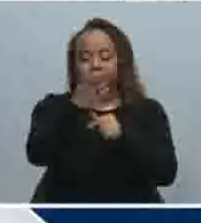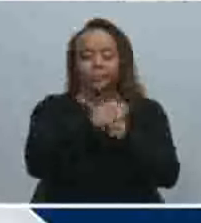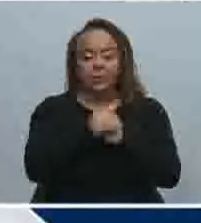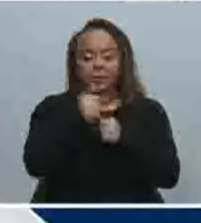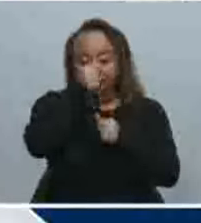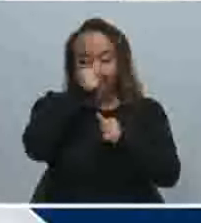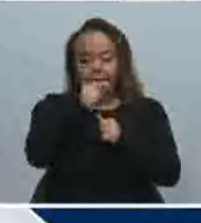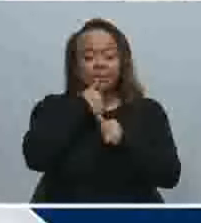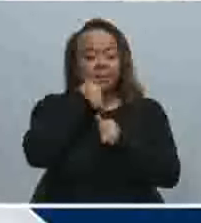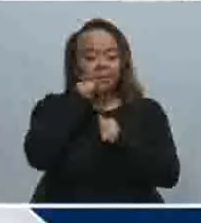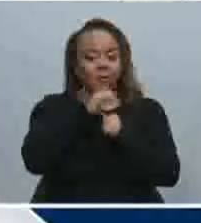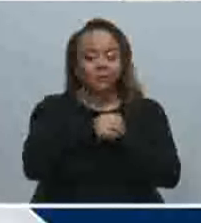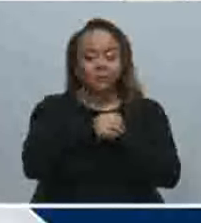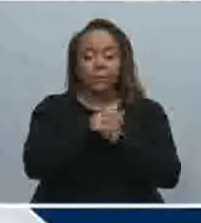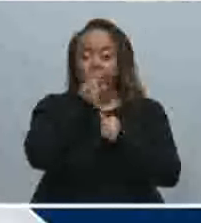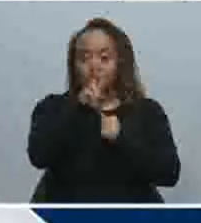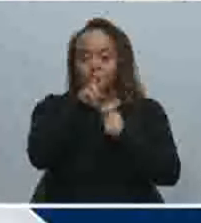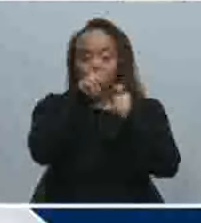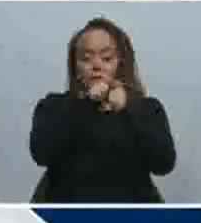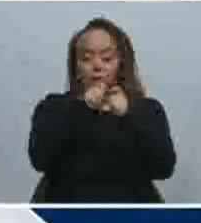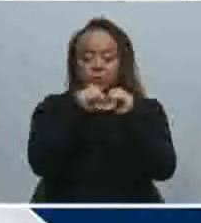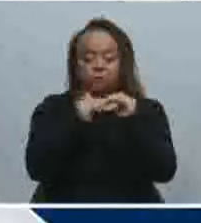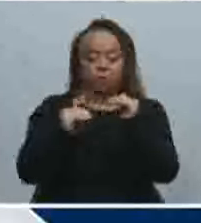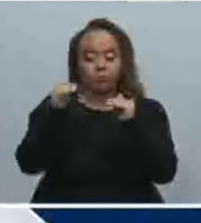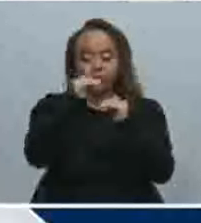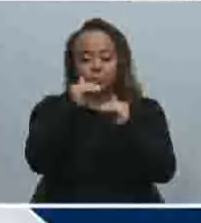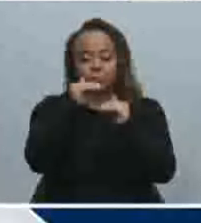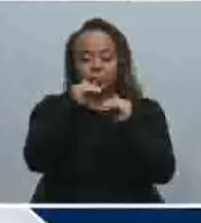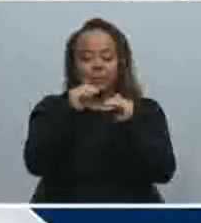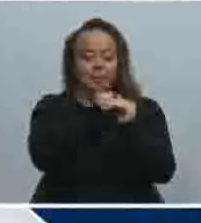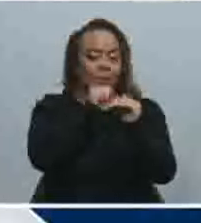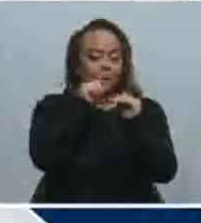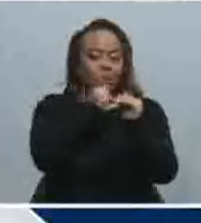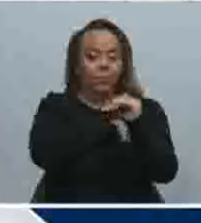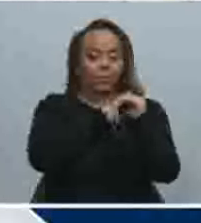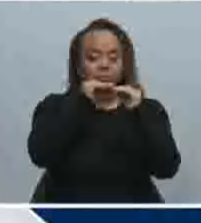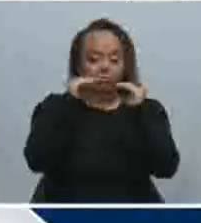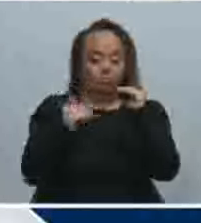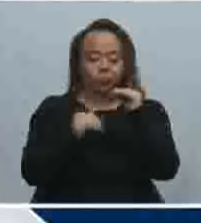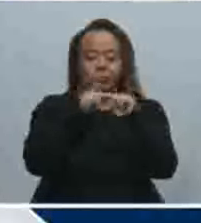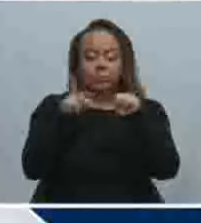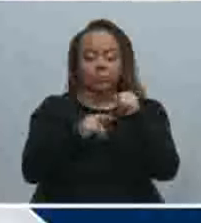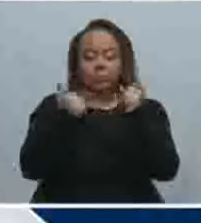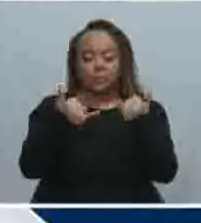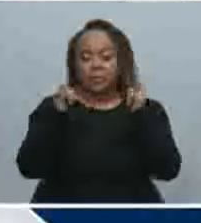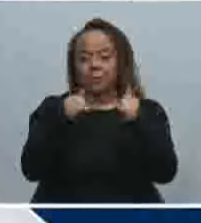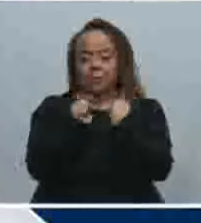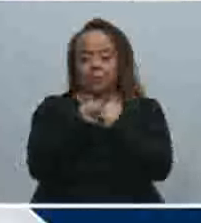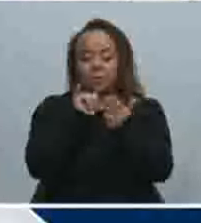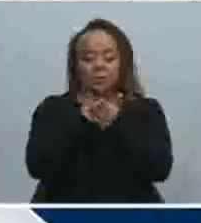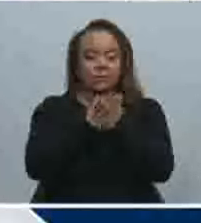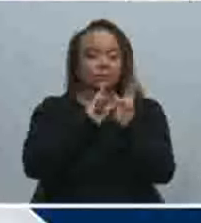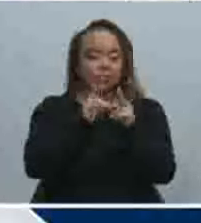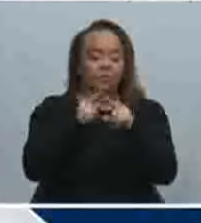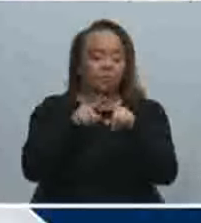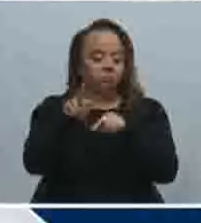ayer deja dos puntos sobre la hora con Sporting hoy Pérez León juega ya con ese resultado puesto Y dice Bueno si tal